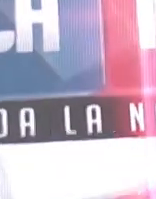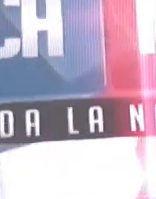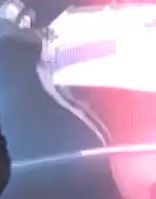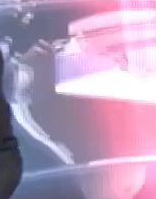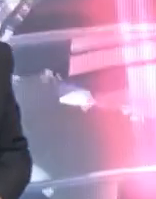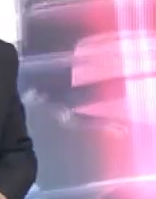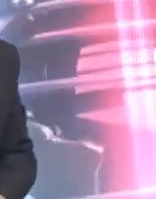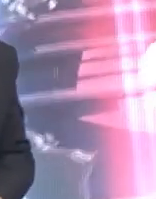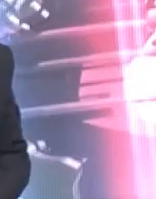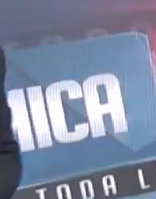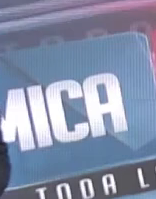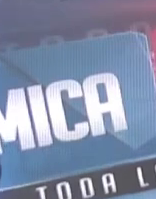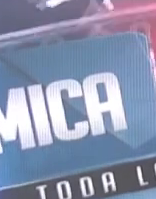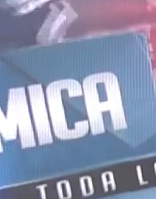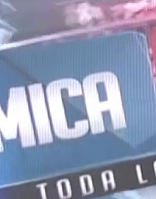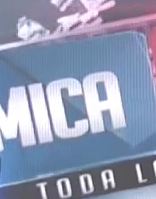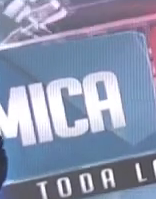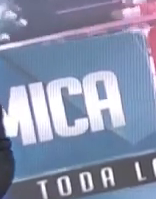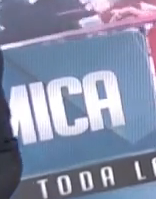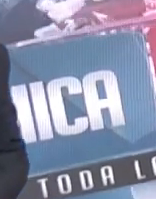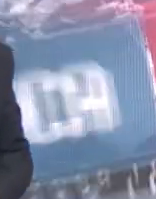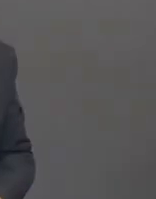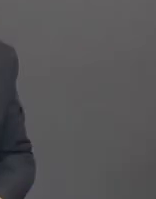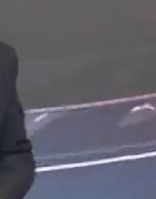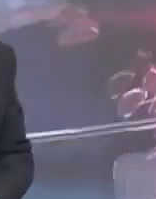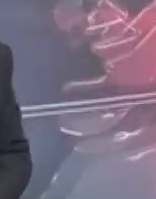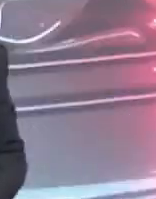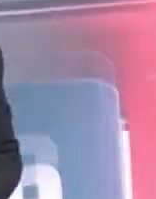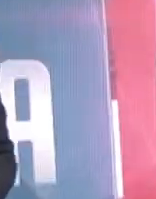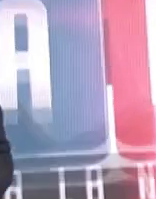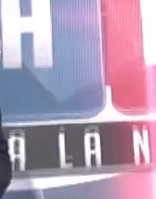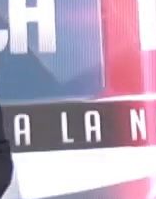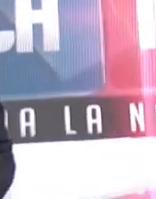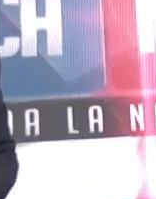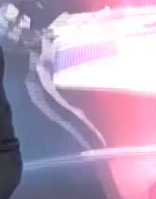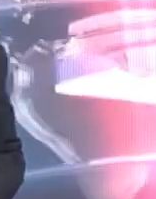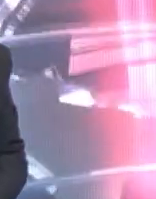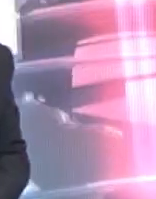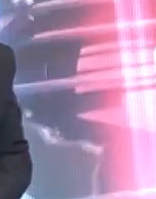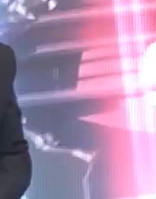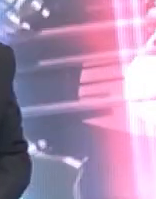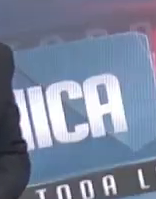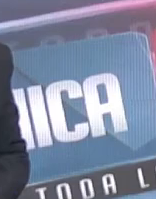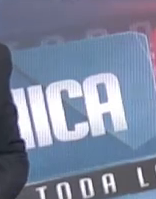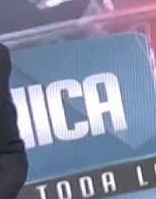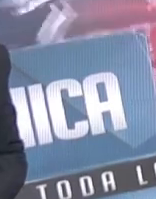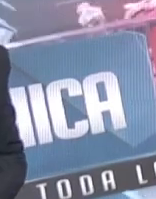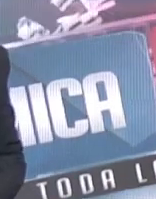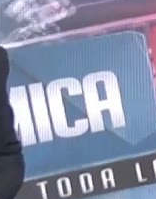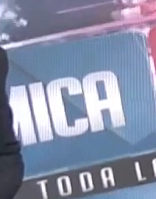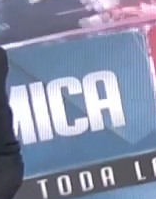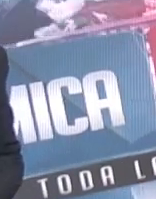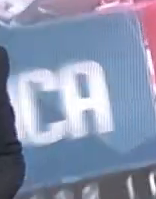AutoVac, esto de la instalación de uno nuevo en la zona de Concepción, en el Hiperlibertad. Sí, así